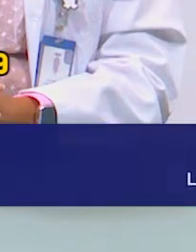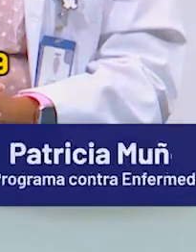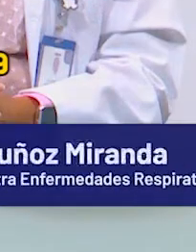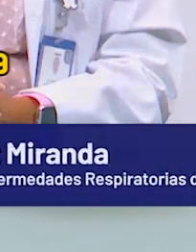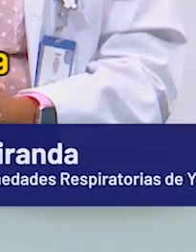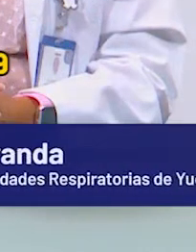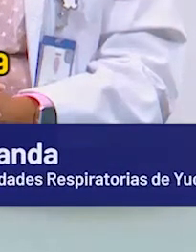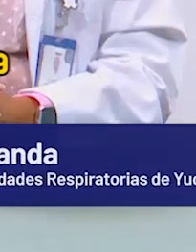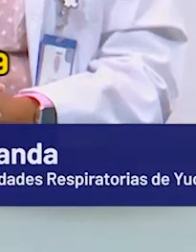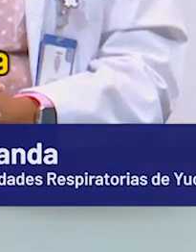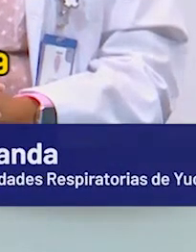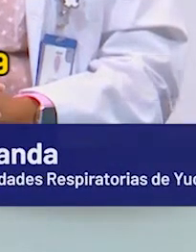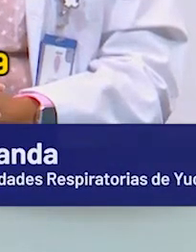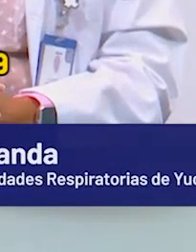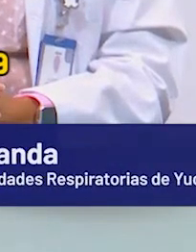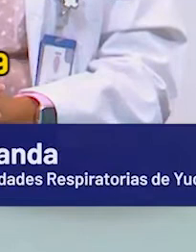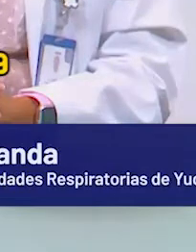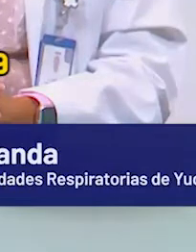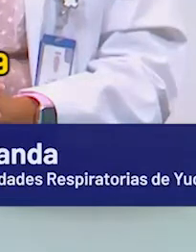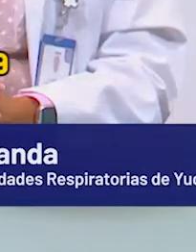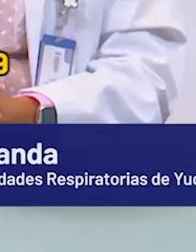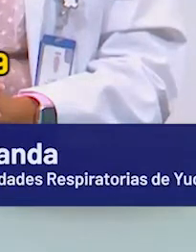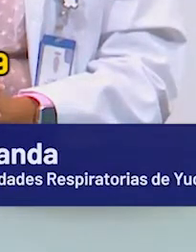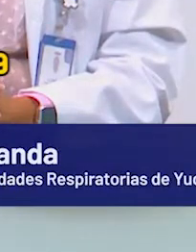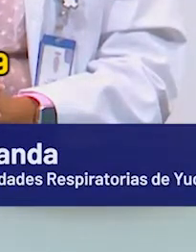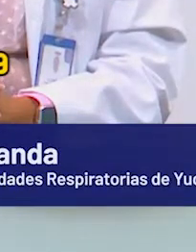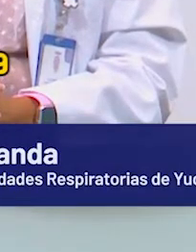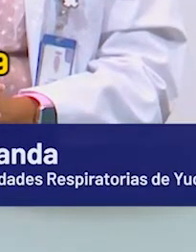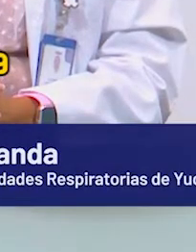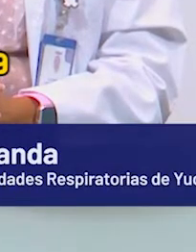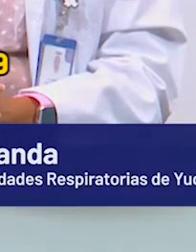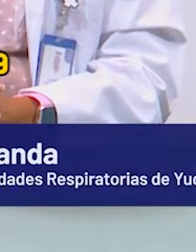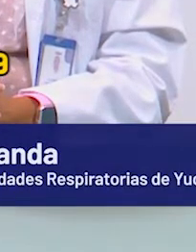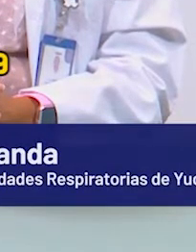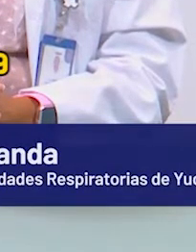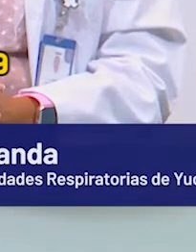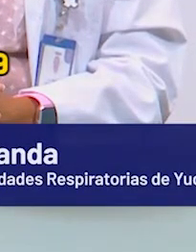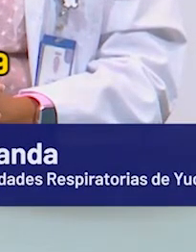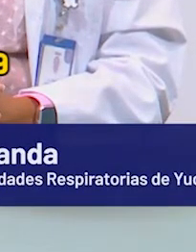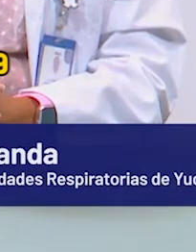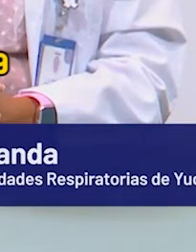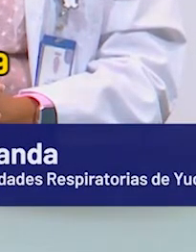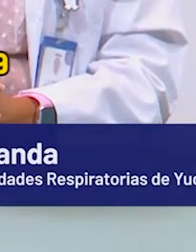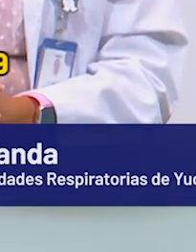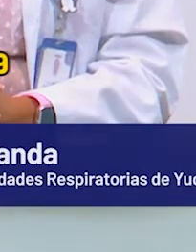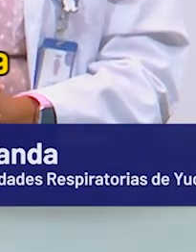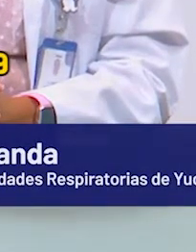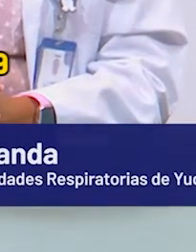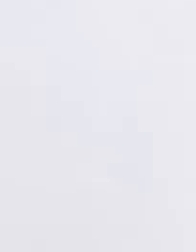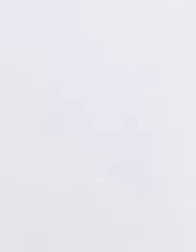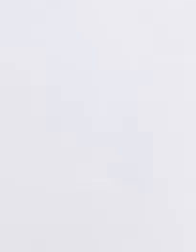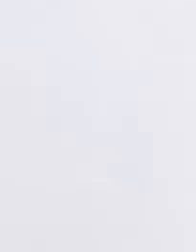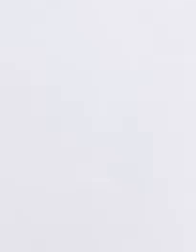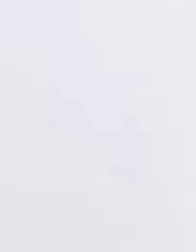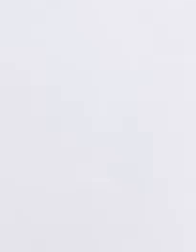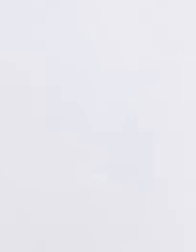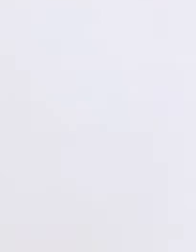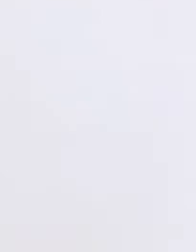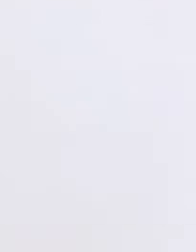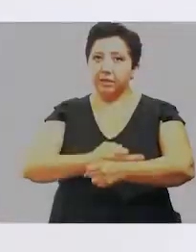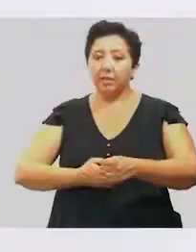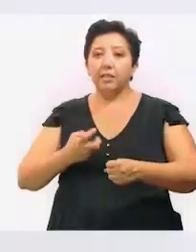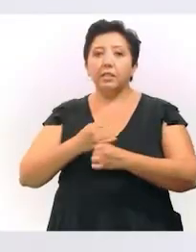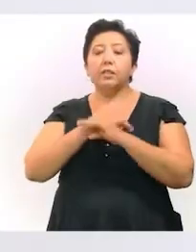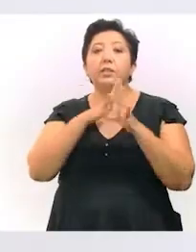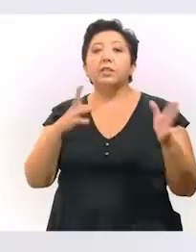Buenas tardes. A continuación nos disponemos a dar el parte médico relacionado con el COVID-19 en nuestro estado. Adelante, doctora. Gracias, doctora. Buenas tardes.